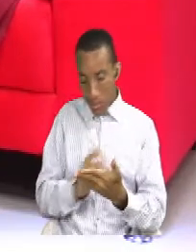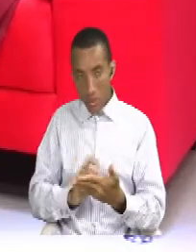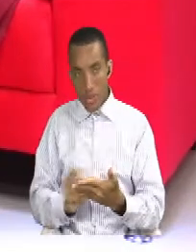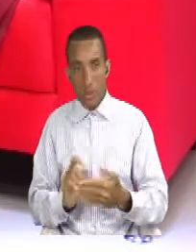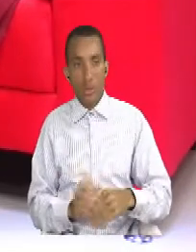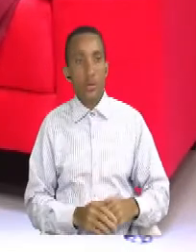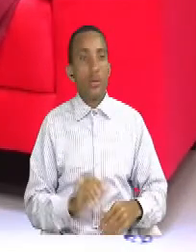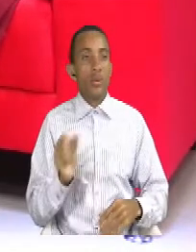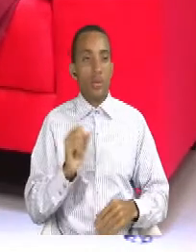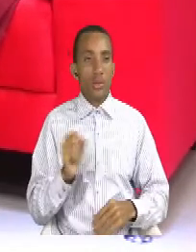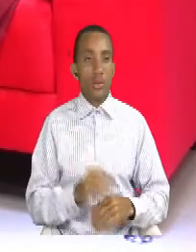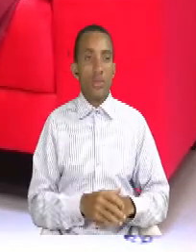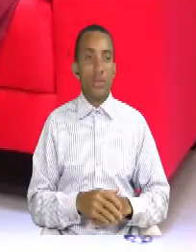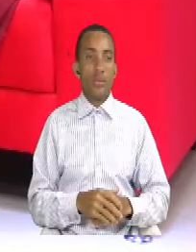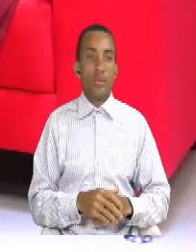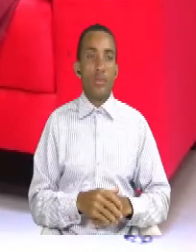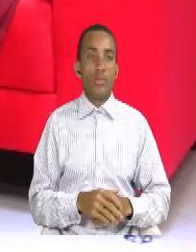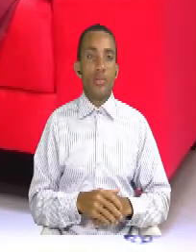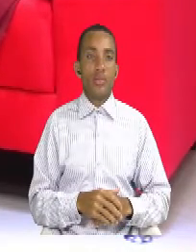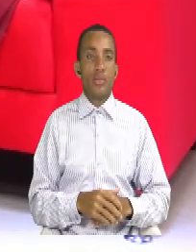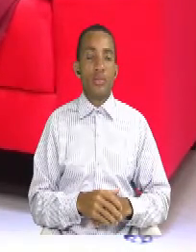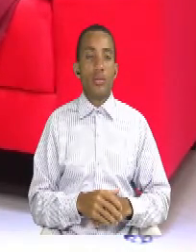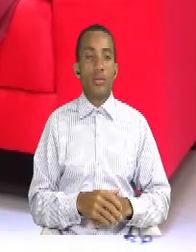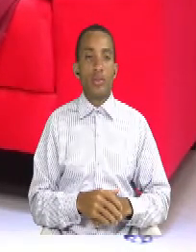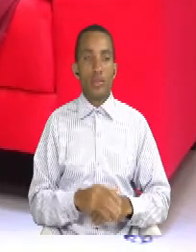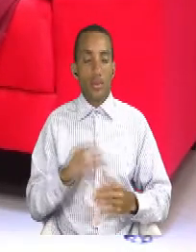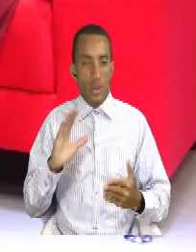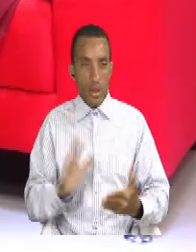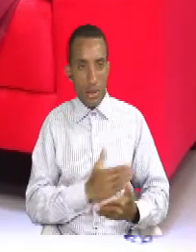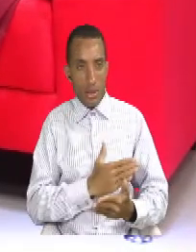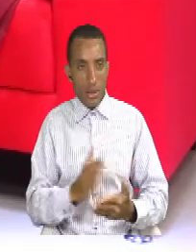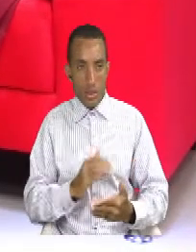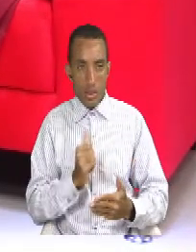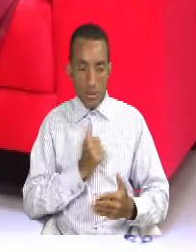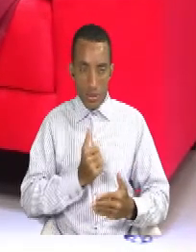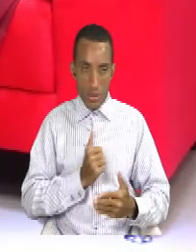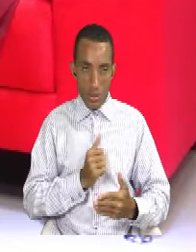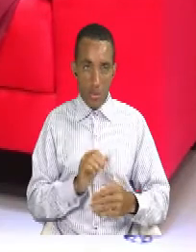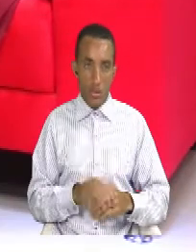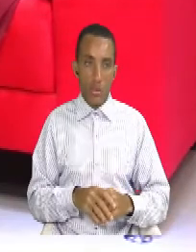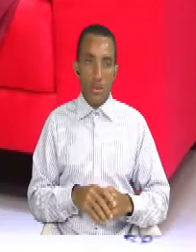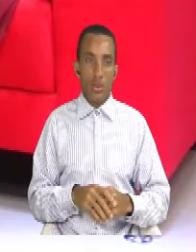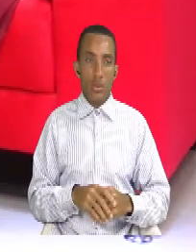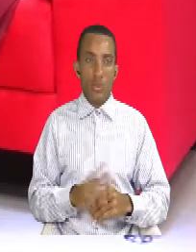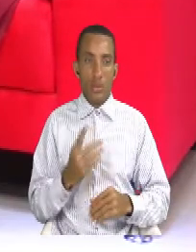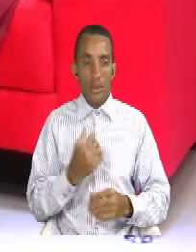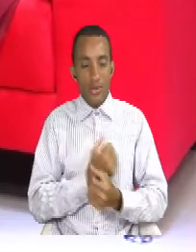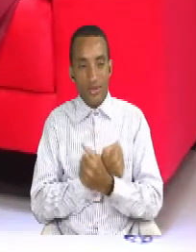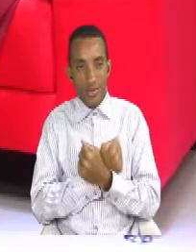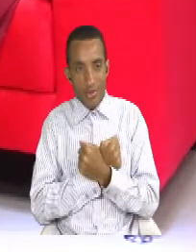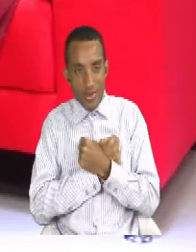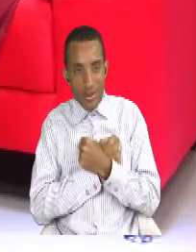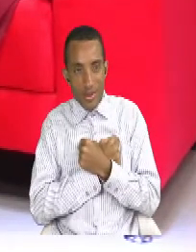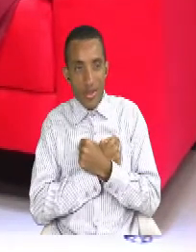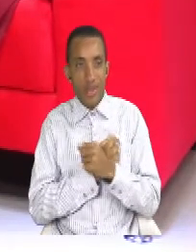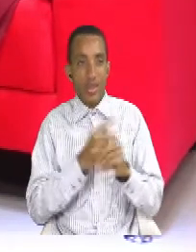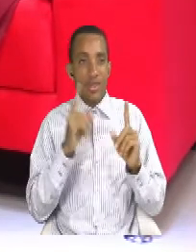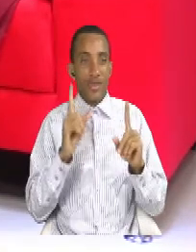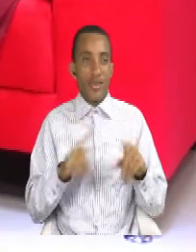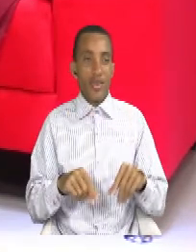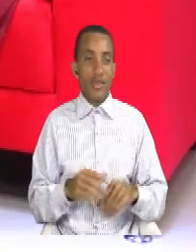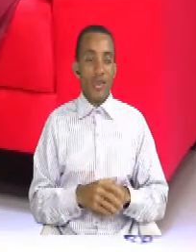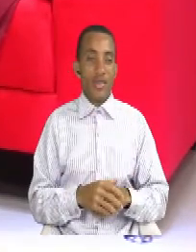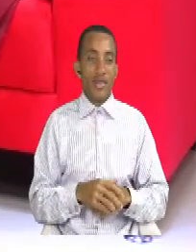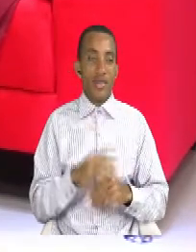Sí, compongo canciones y también sí me he enamorado. También he